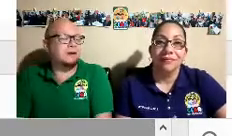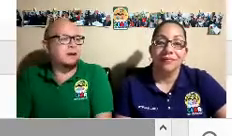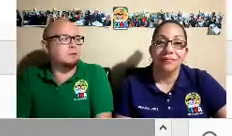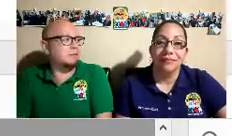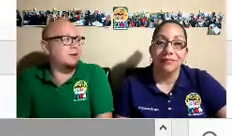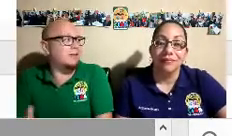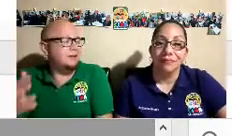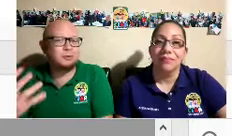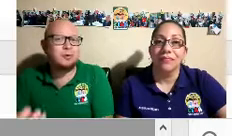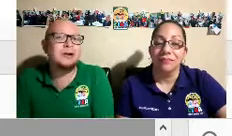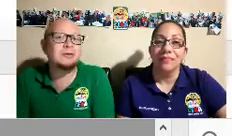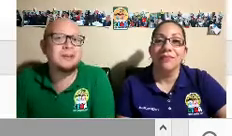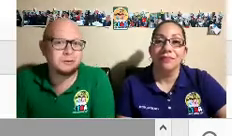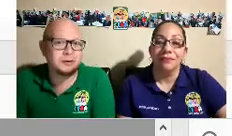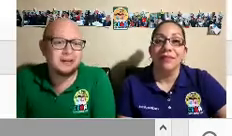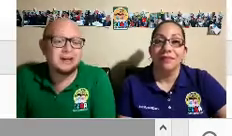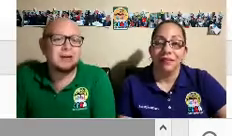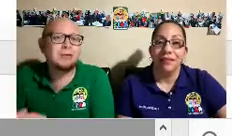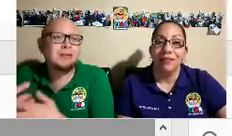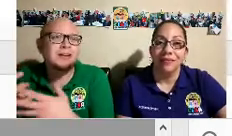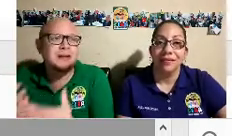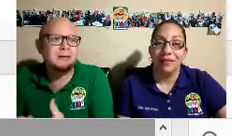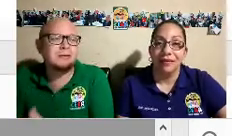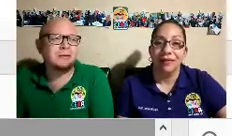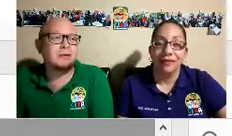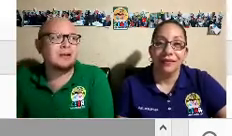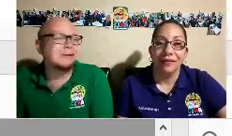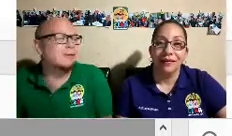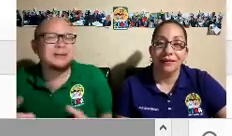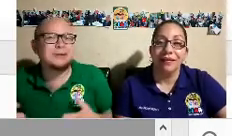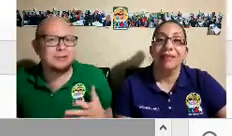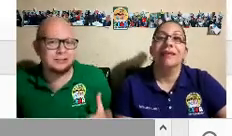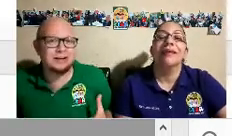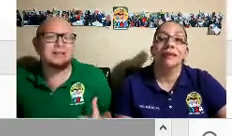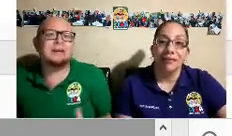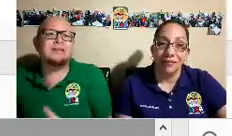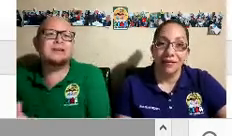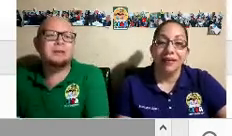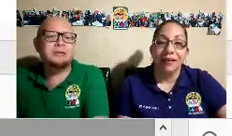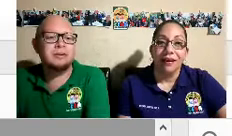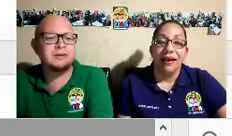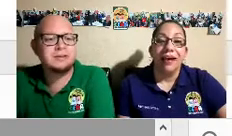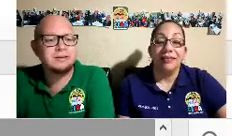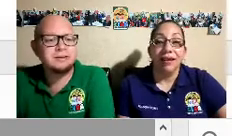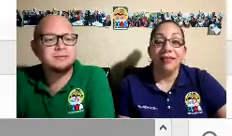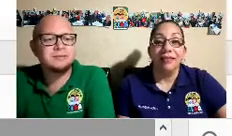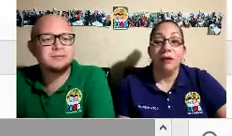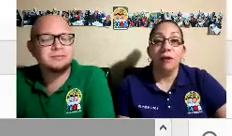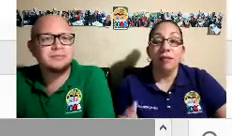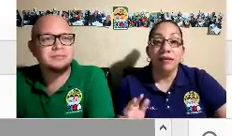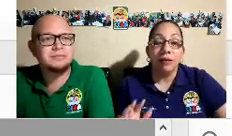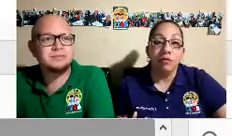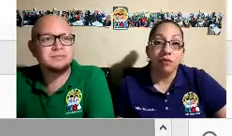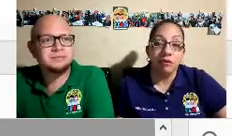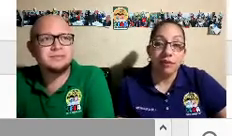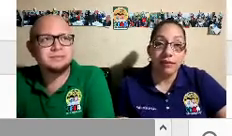específico, requerimos mucho la descripción de los niños, que los niños describan y, sobre todo, las longitudes, las diferencias de longitudes. Así es, ya una